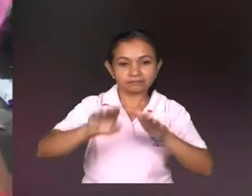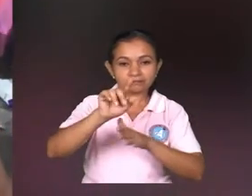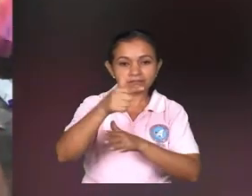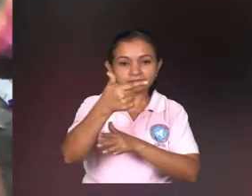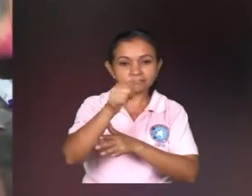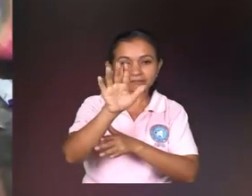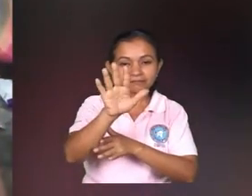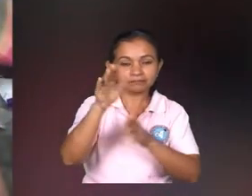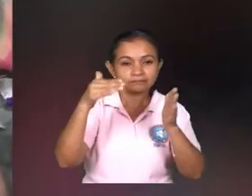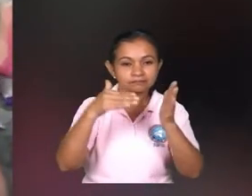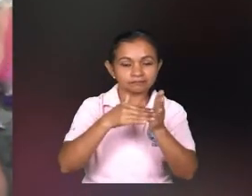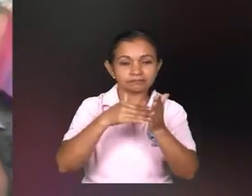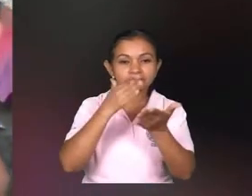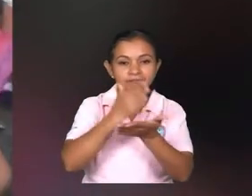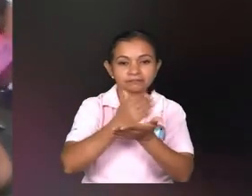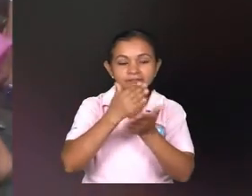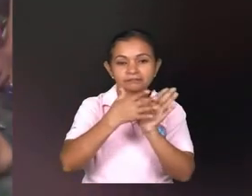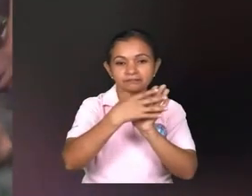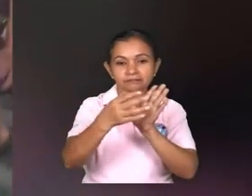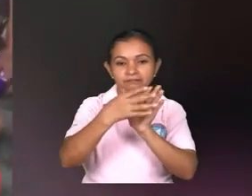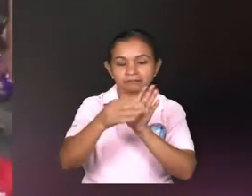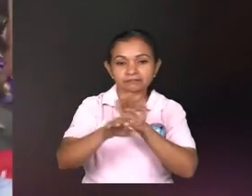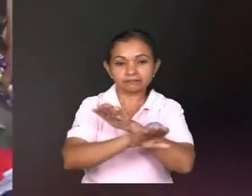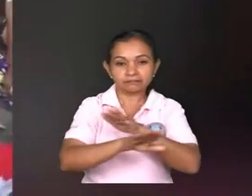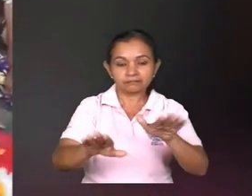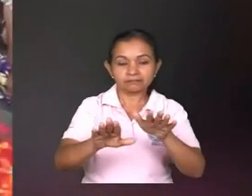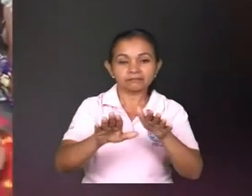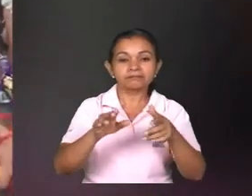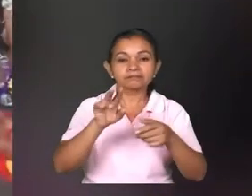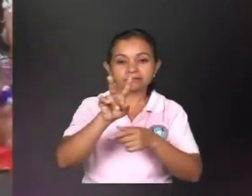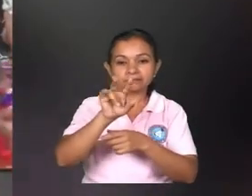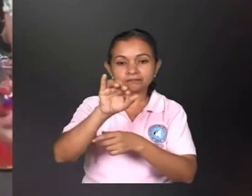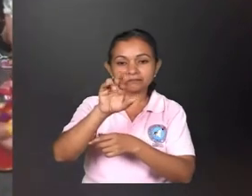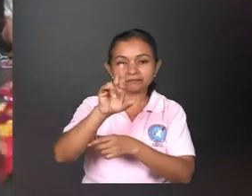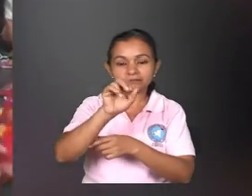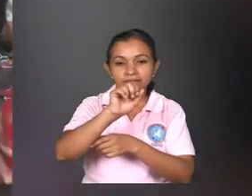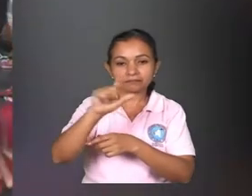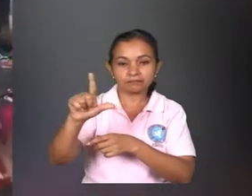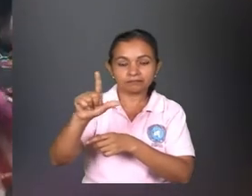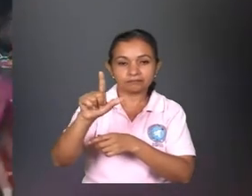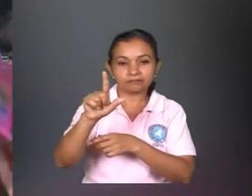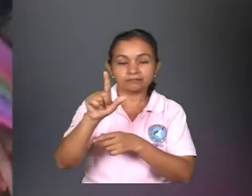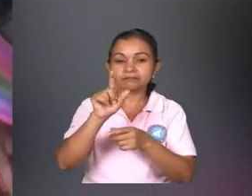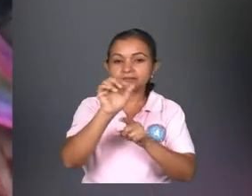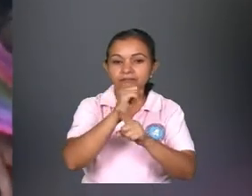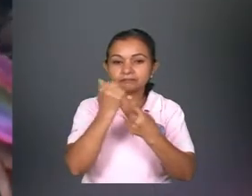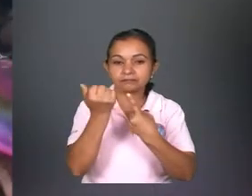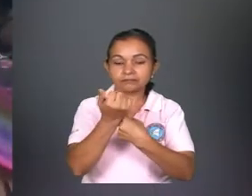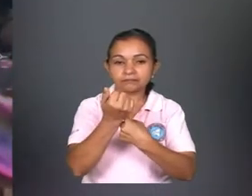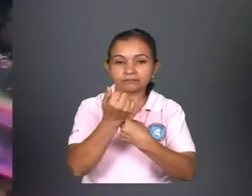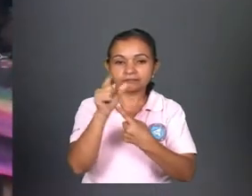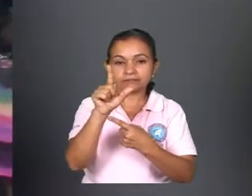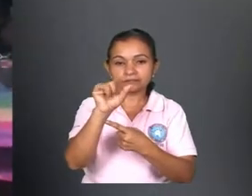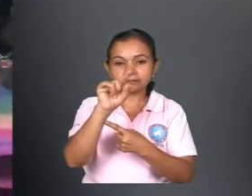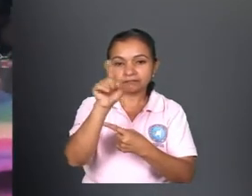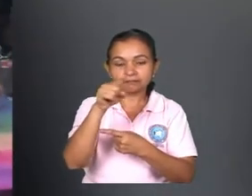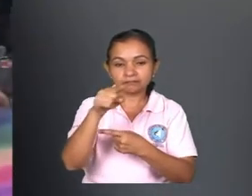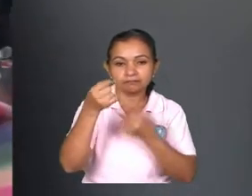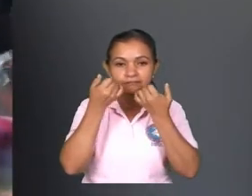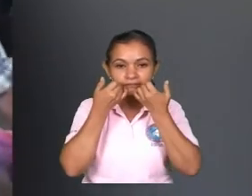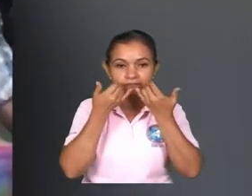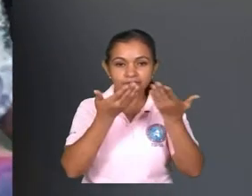75 mil veces. Llegamos al final de nuestro segmento Lo Viral. Para el canal parlamentario informó Liz Escoto.